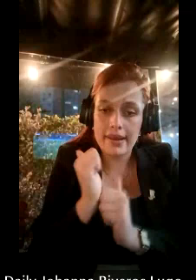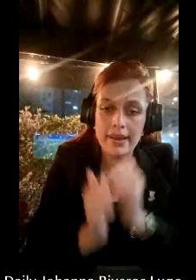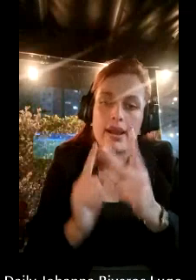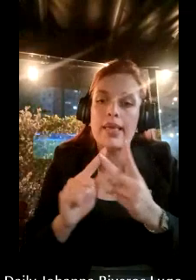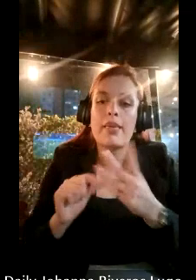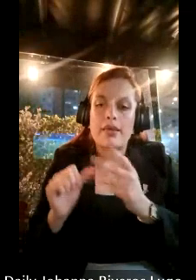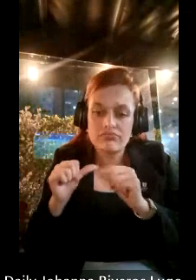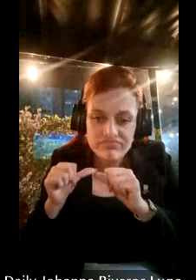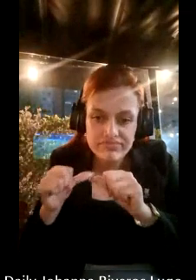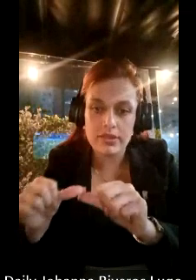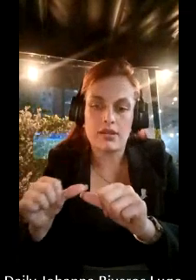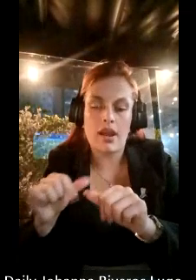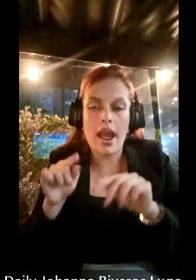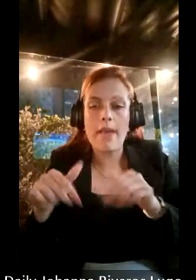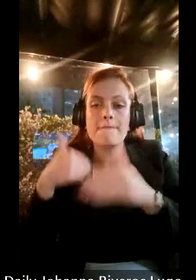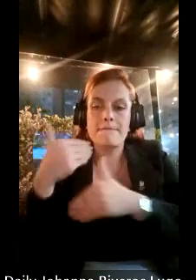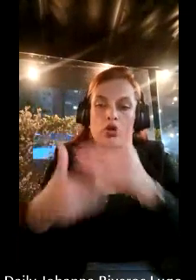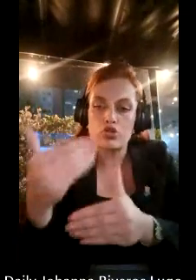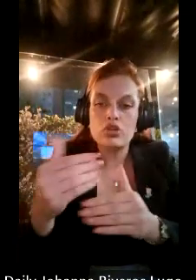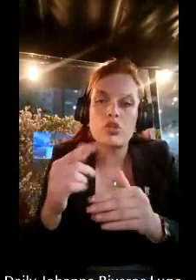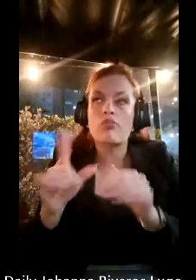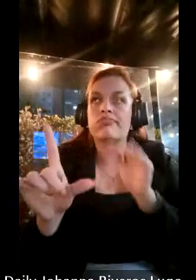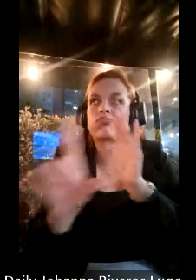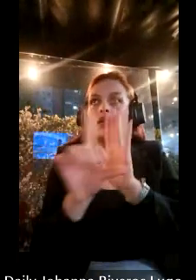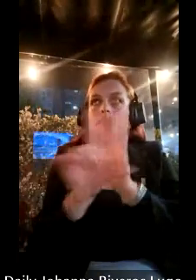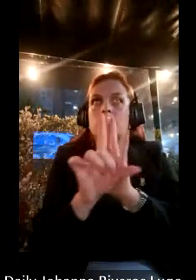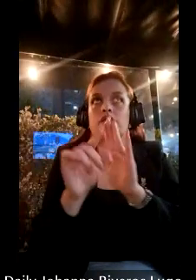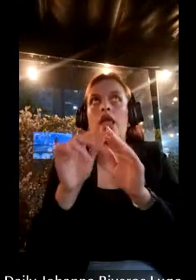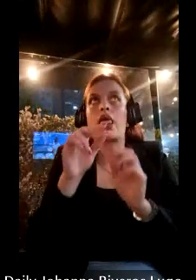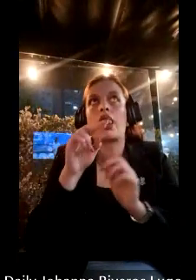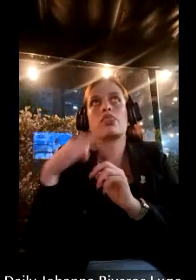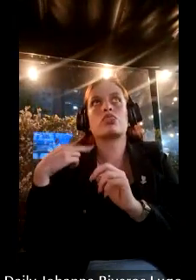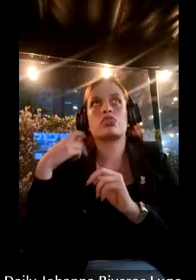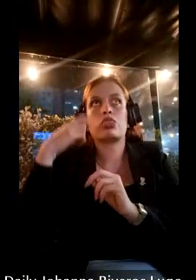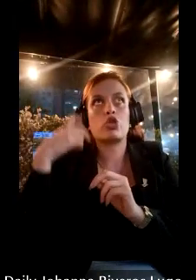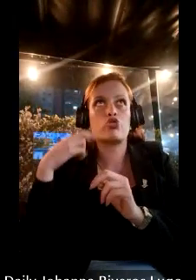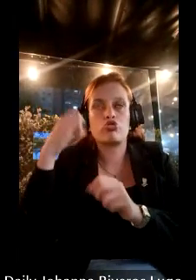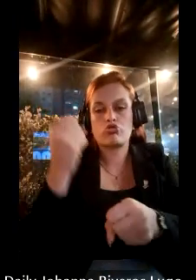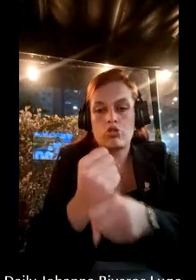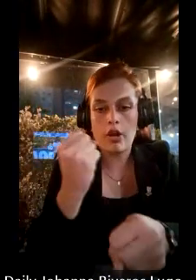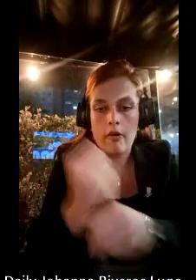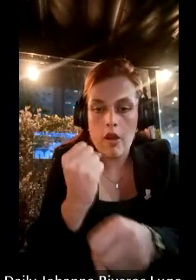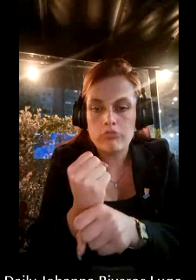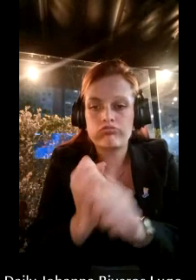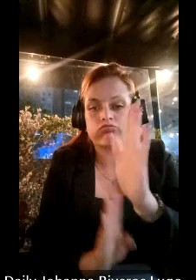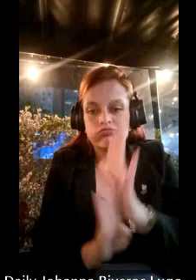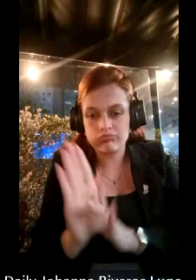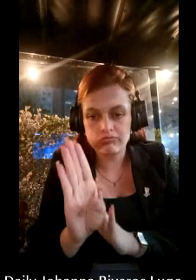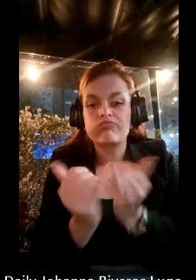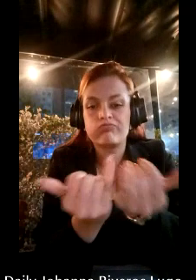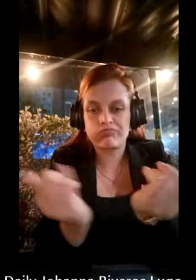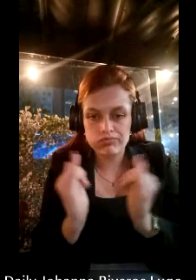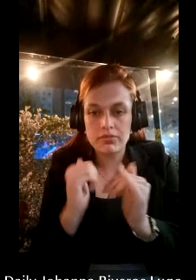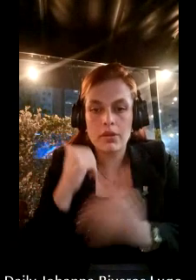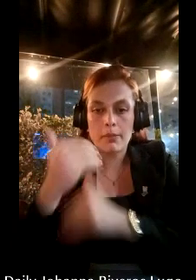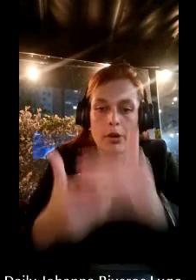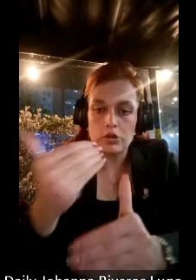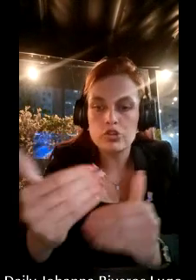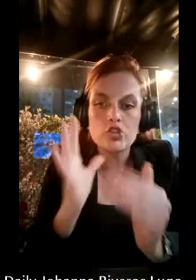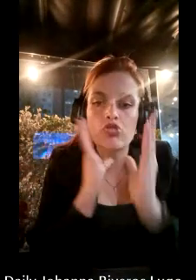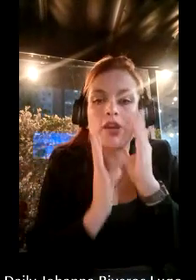en cuenta esto, las leyes de Newton, para el trabajo que vamos a desarrollar, que es un experimento.